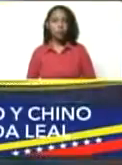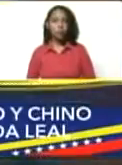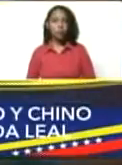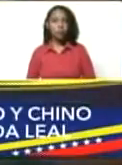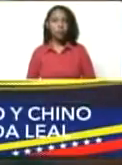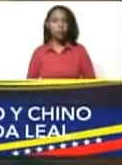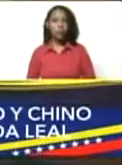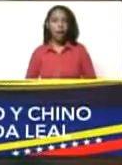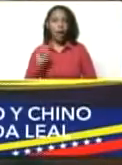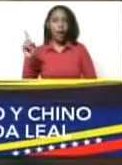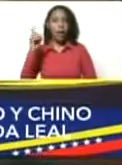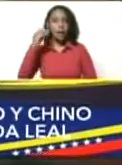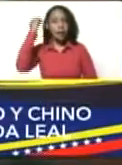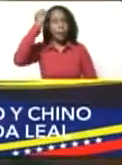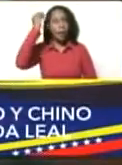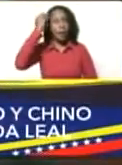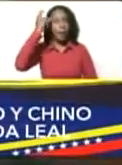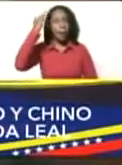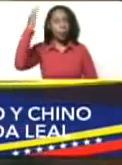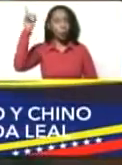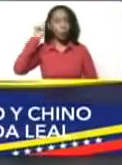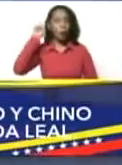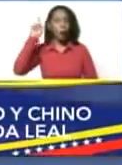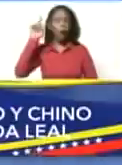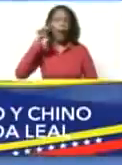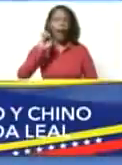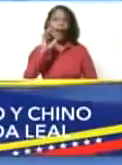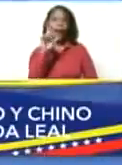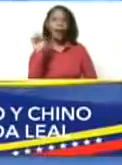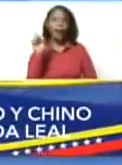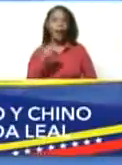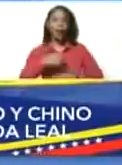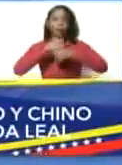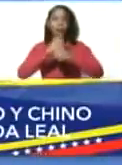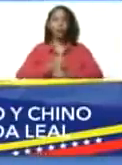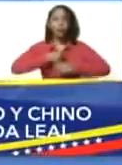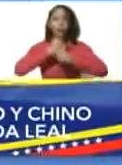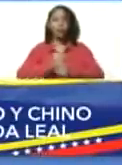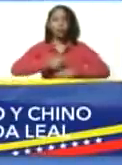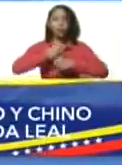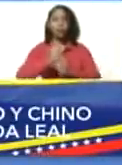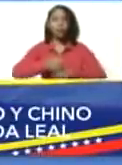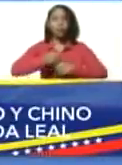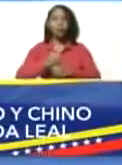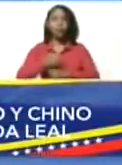Que él se imaginaba Earle allá, a caballo.